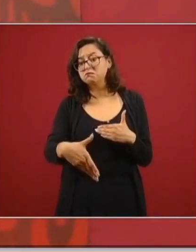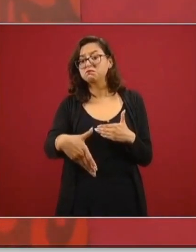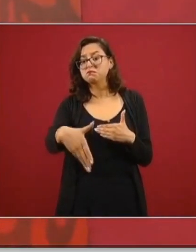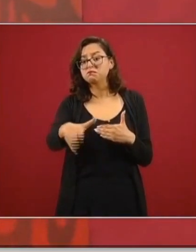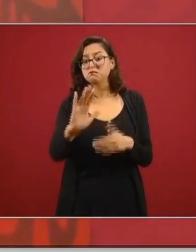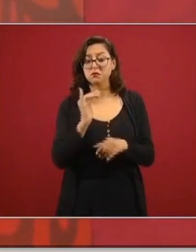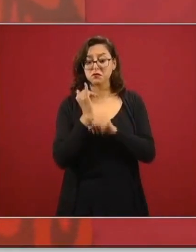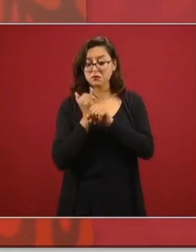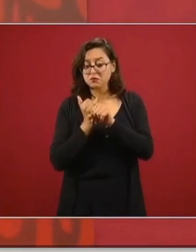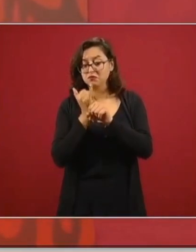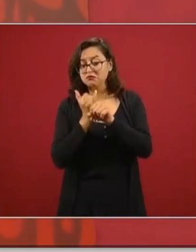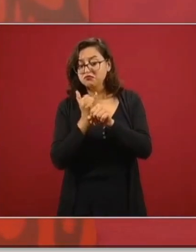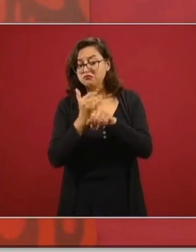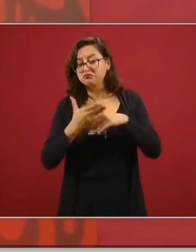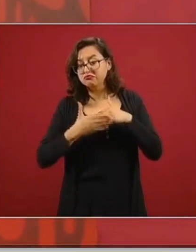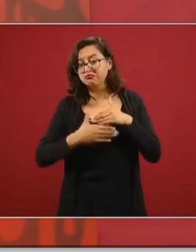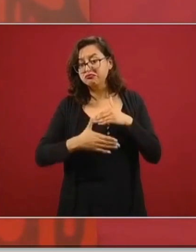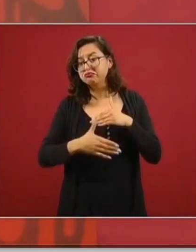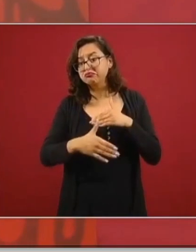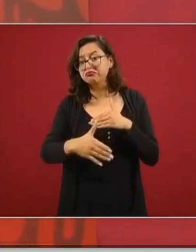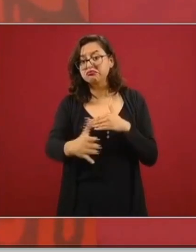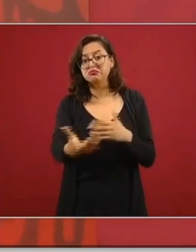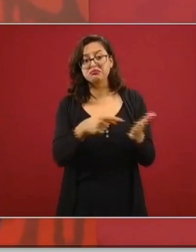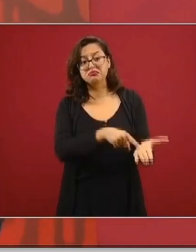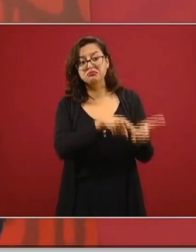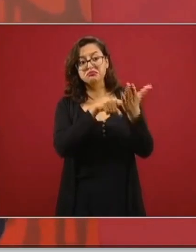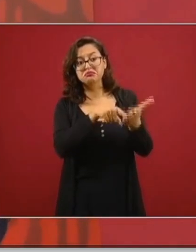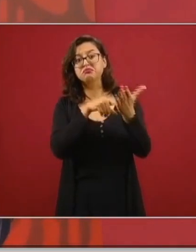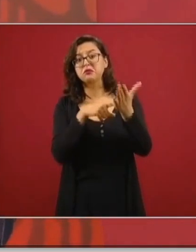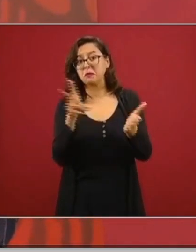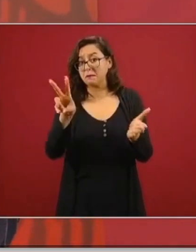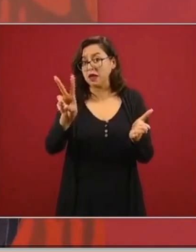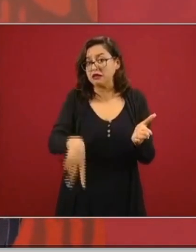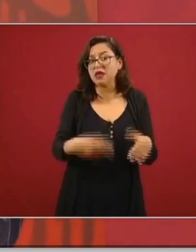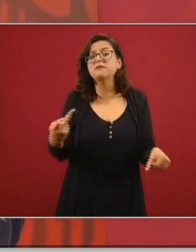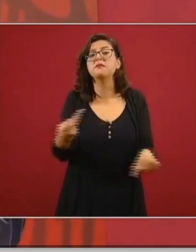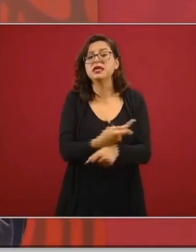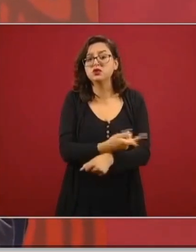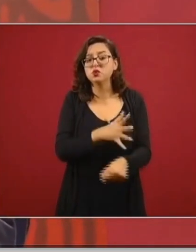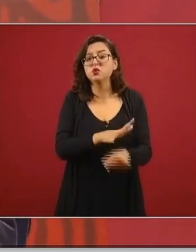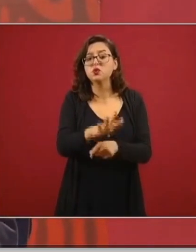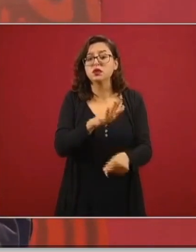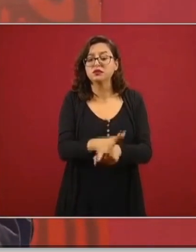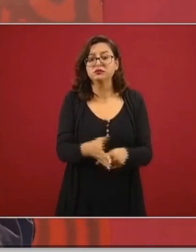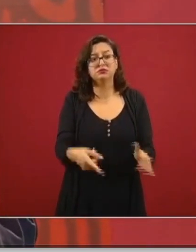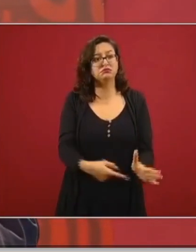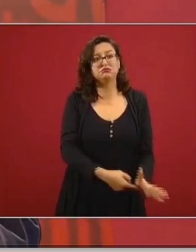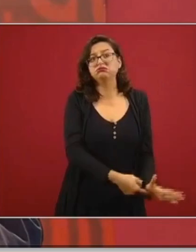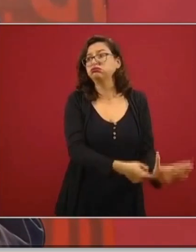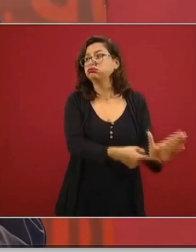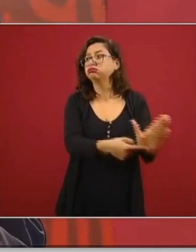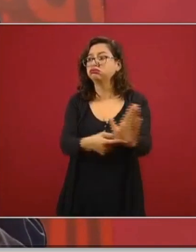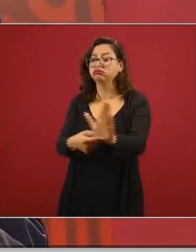a ciencia cierta lo sucedido que se conozca la verdad